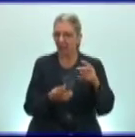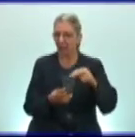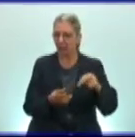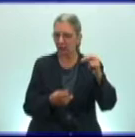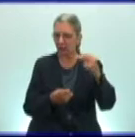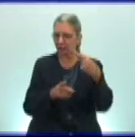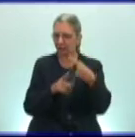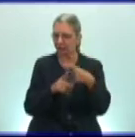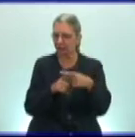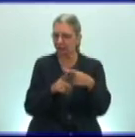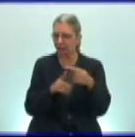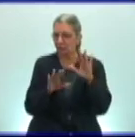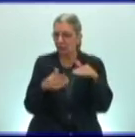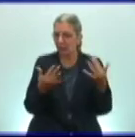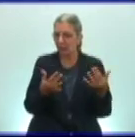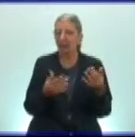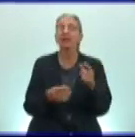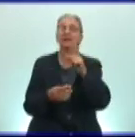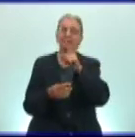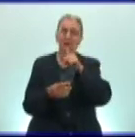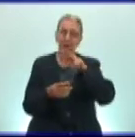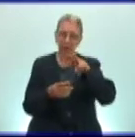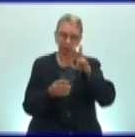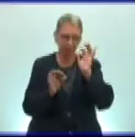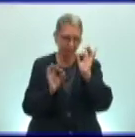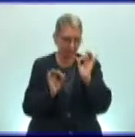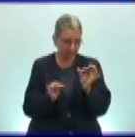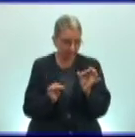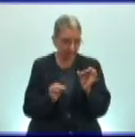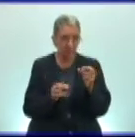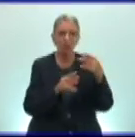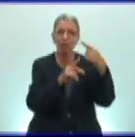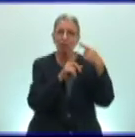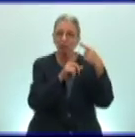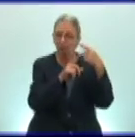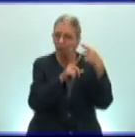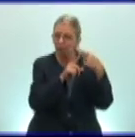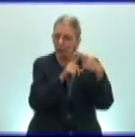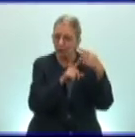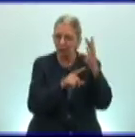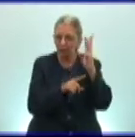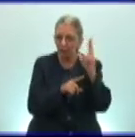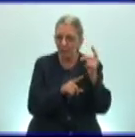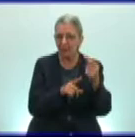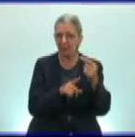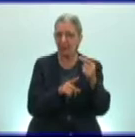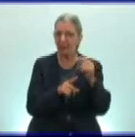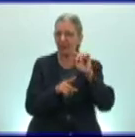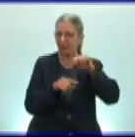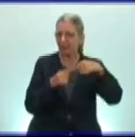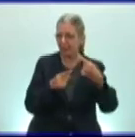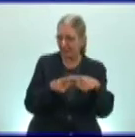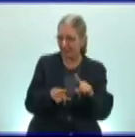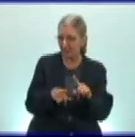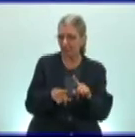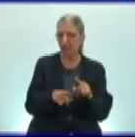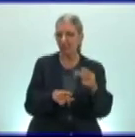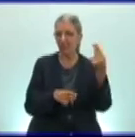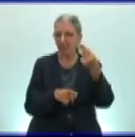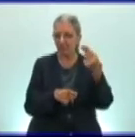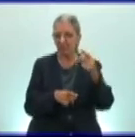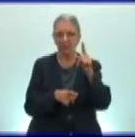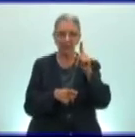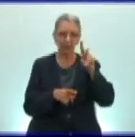estarán respondiendo de que su carga nuclear es 12 positivo, porque es la carga del núcleo y coincide también con